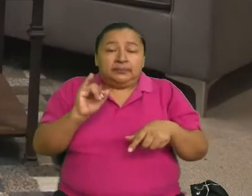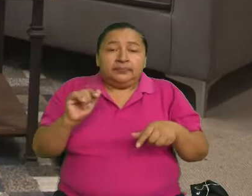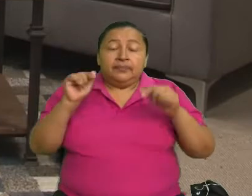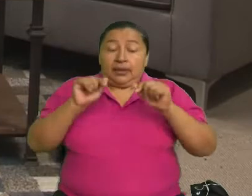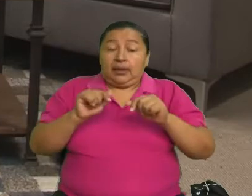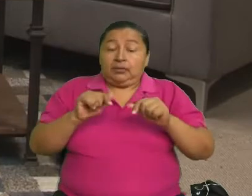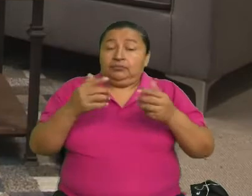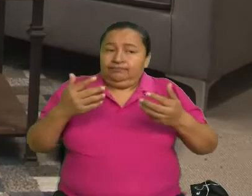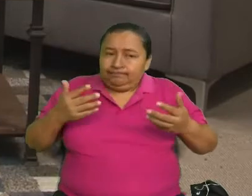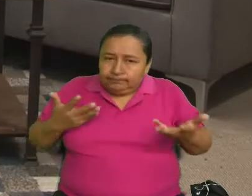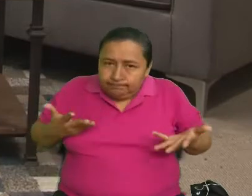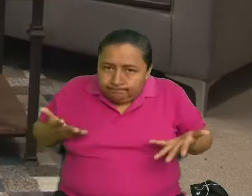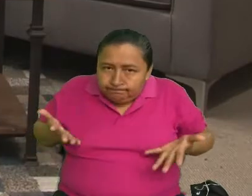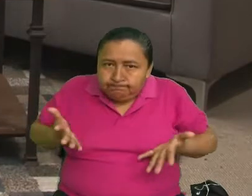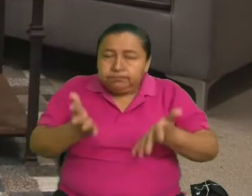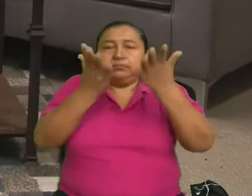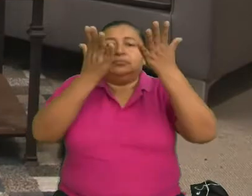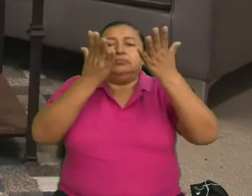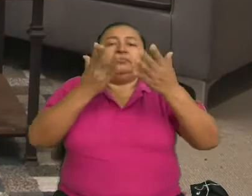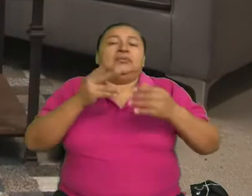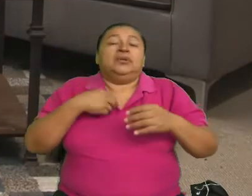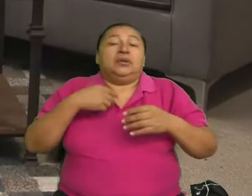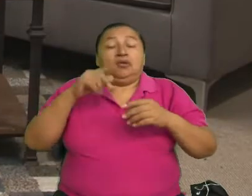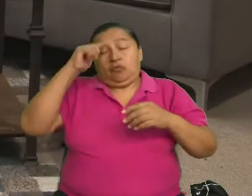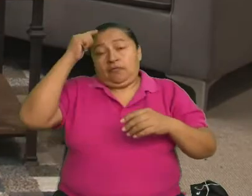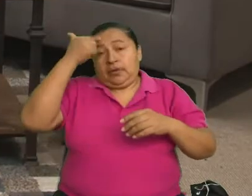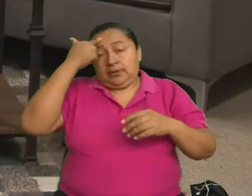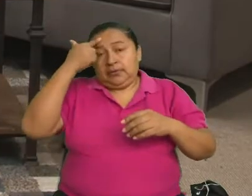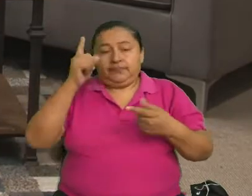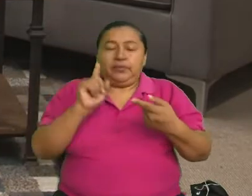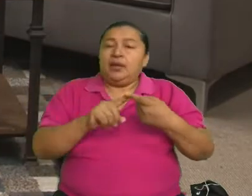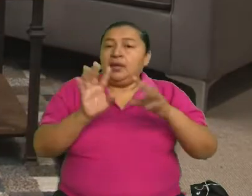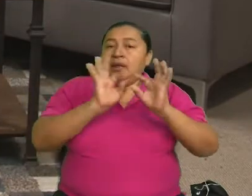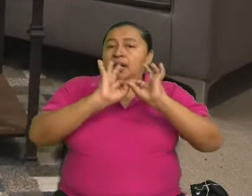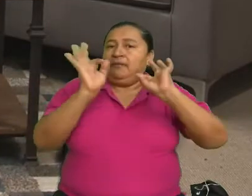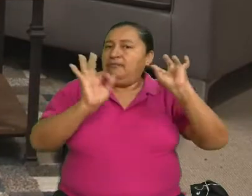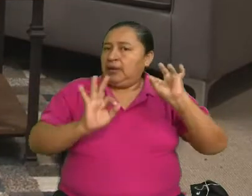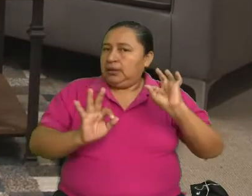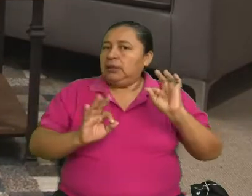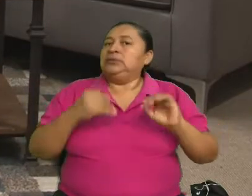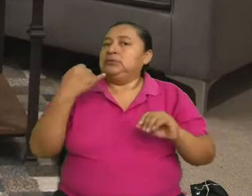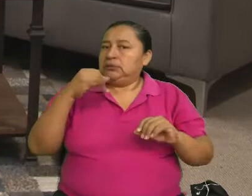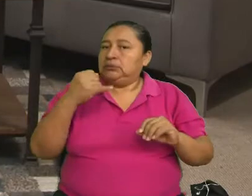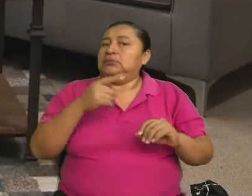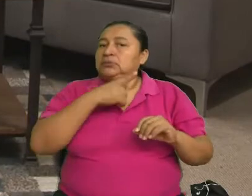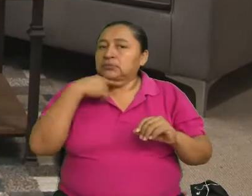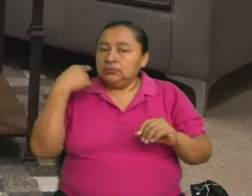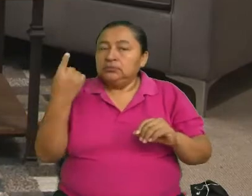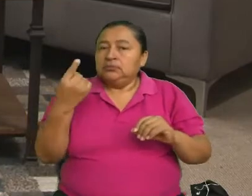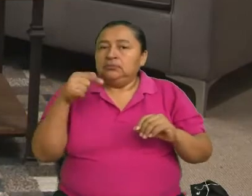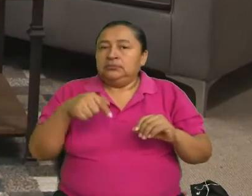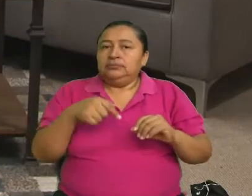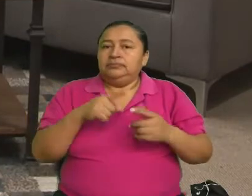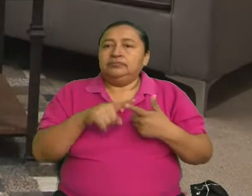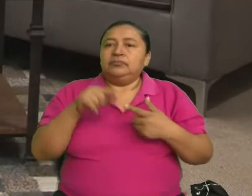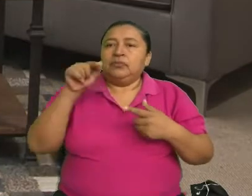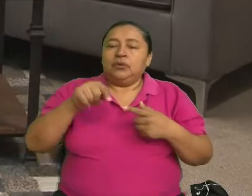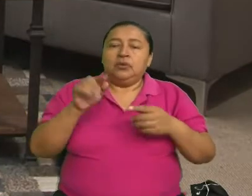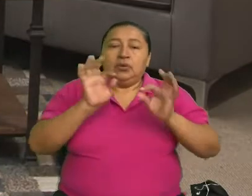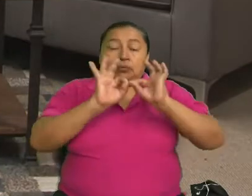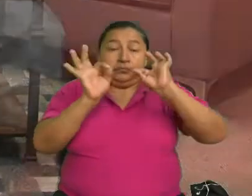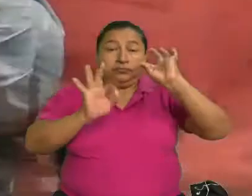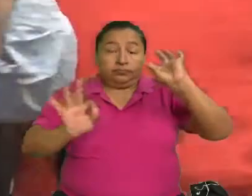un impulso que ha dado el gobierno. Las ferias, eso es indudable, la misma feria que queda por el Memorial